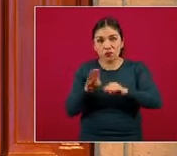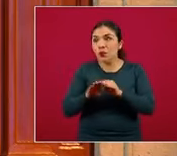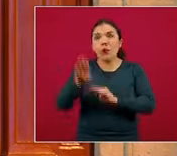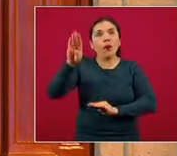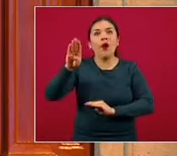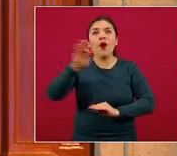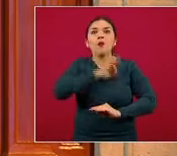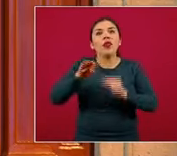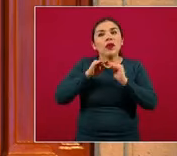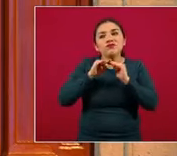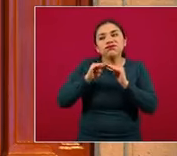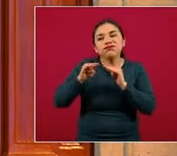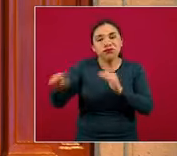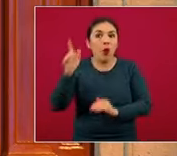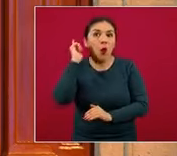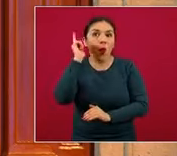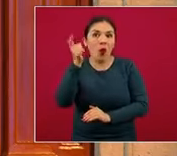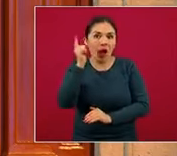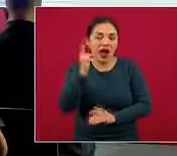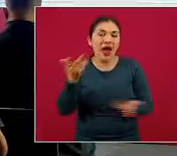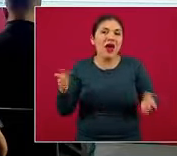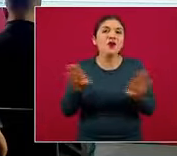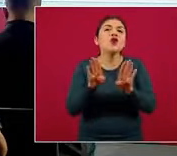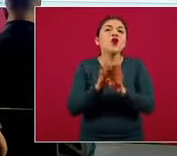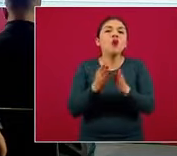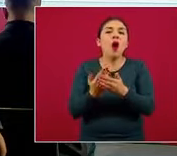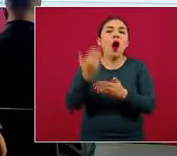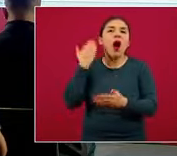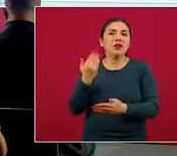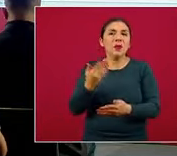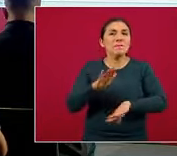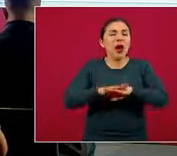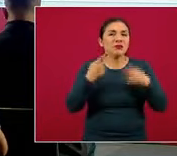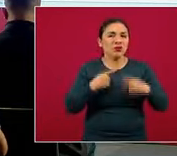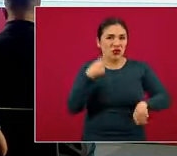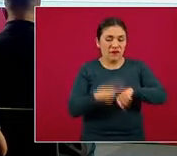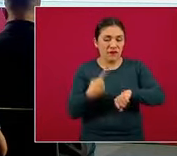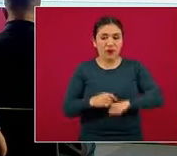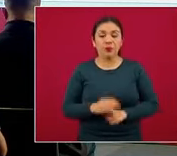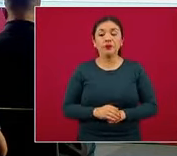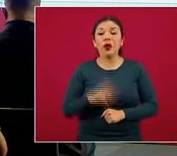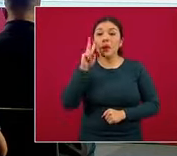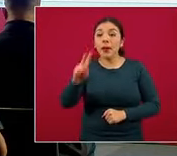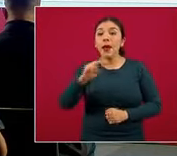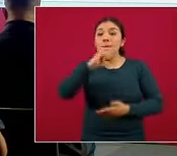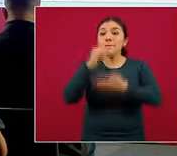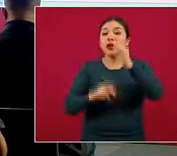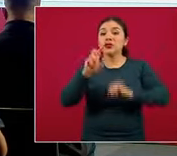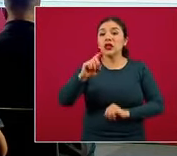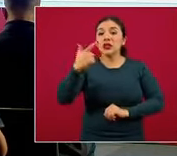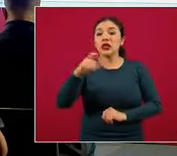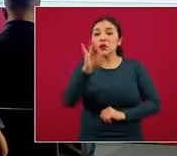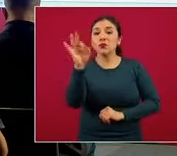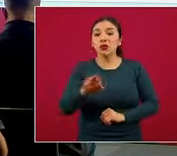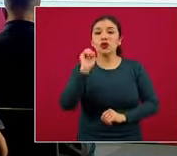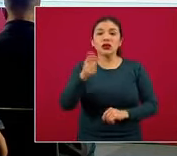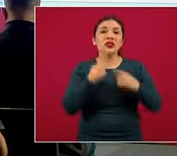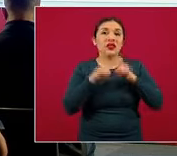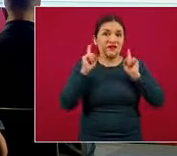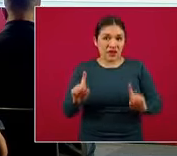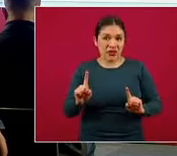en su momento crecieron los casos. Menos 37% sería el diferencial